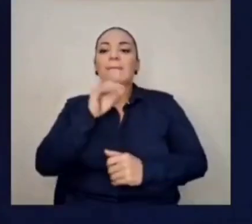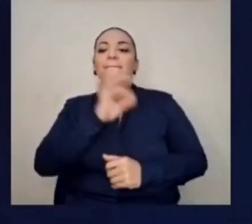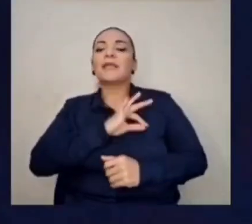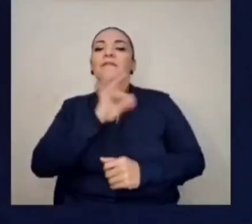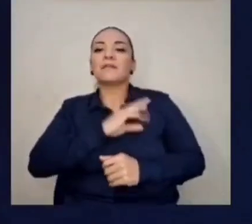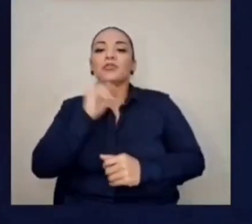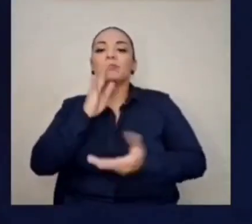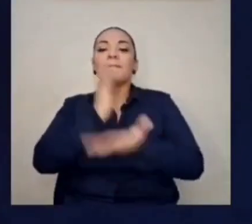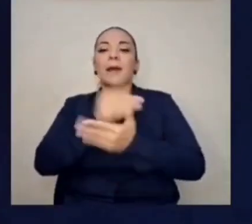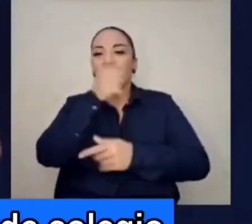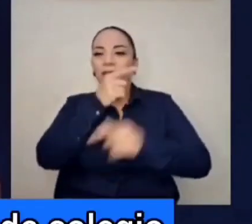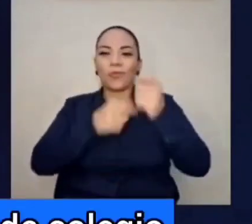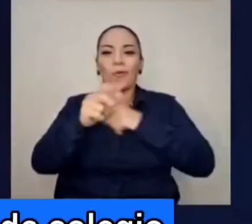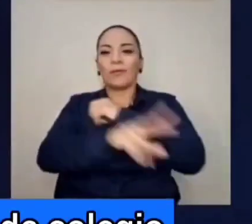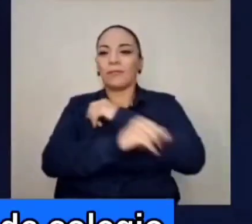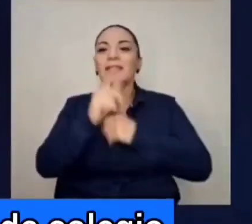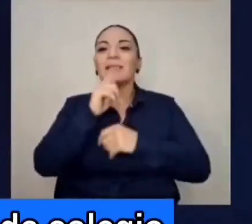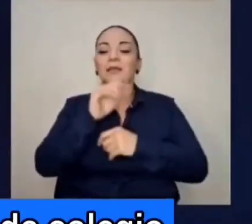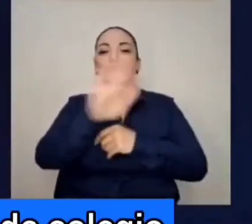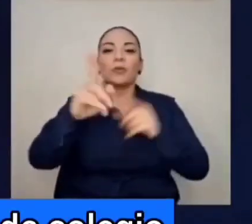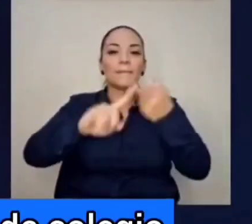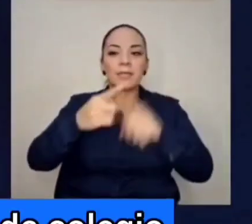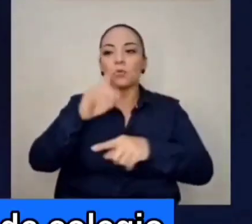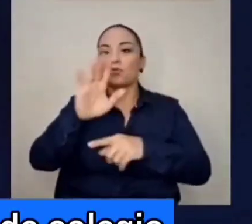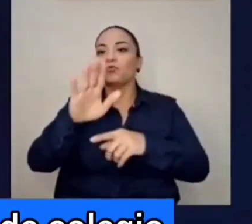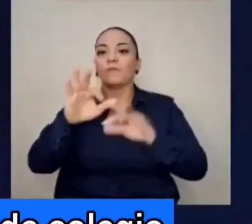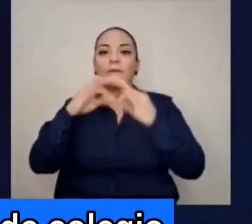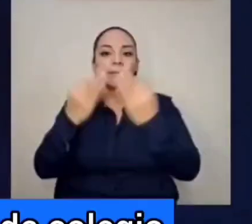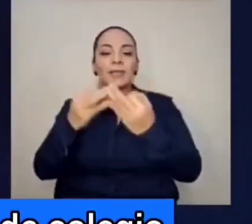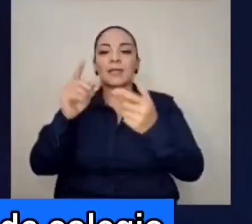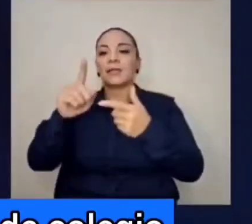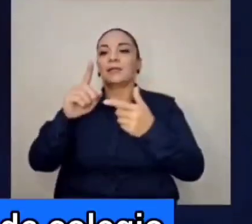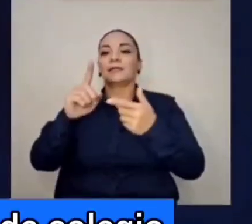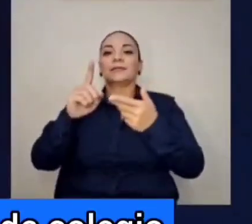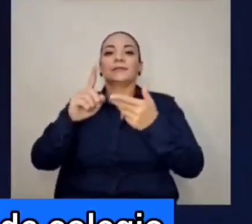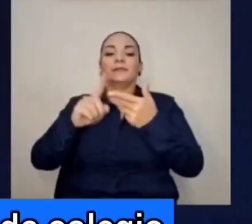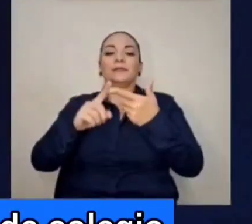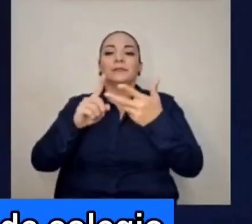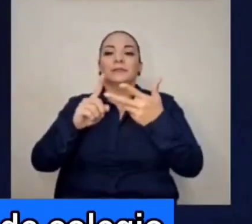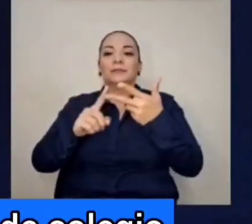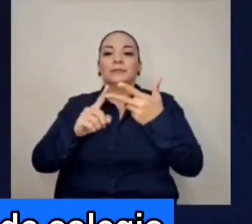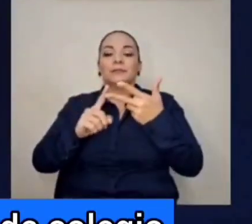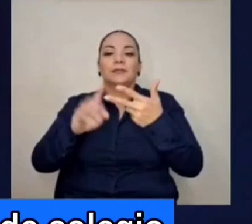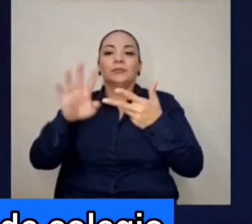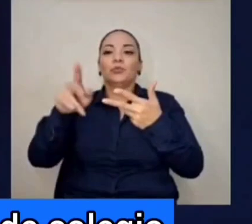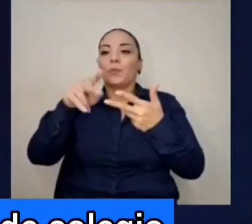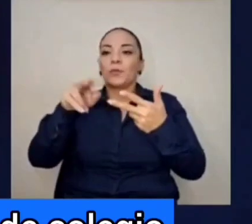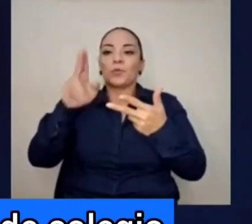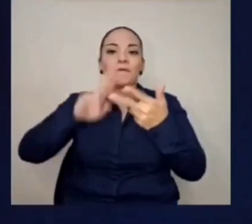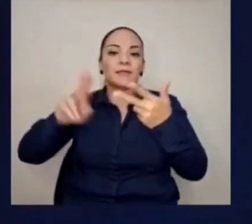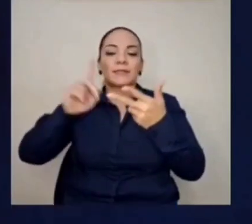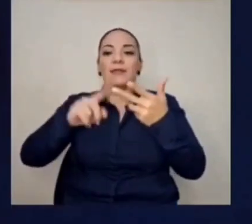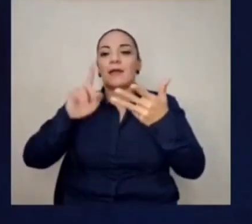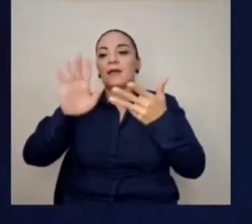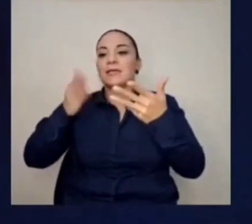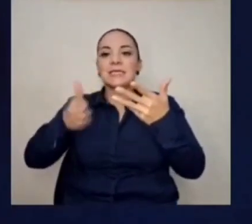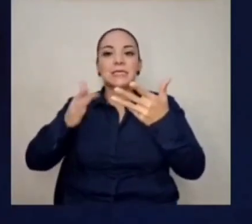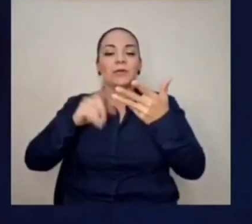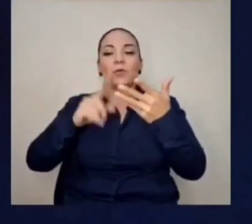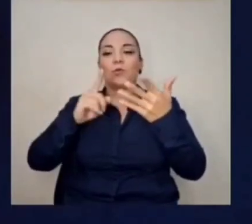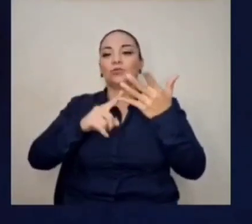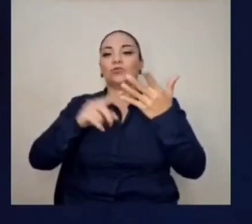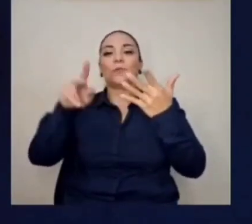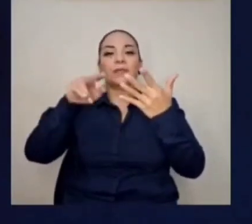hijos, sus amigos, sus compañeros de universidad, de colegio,